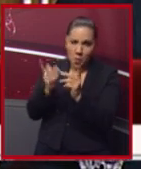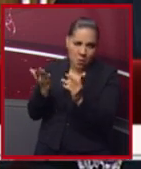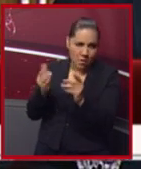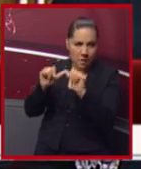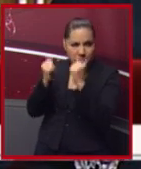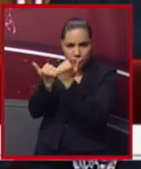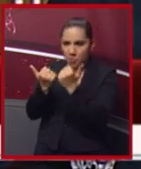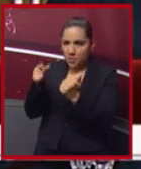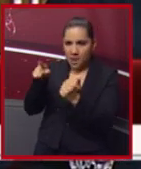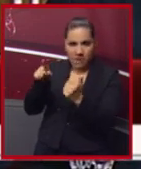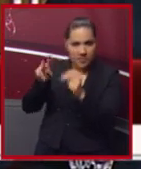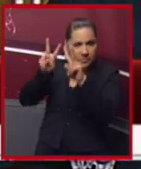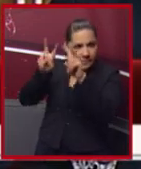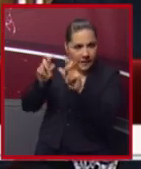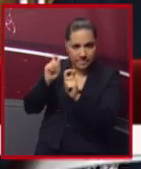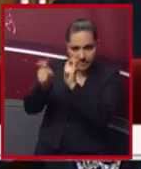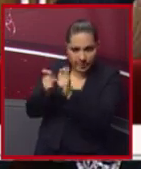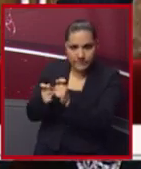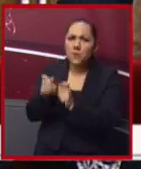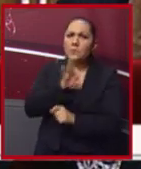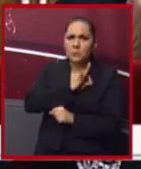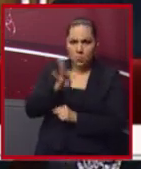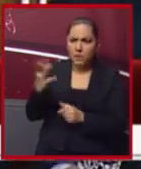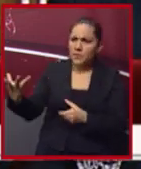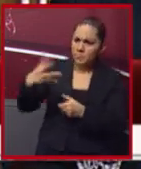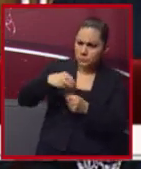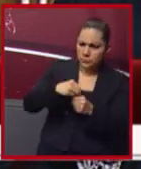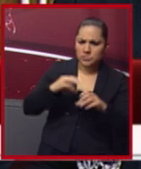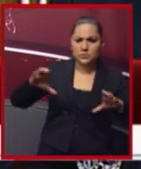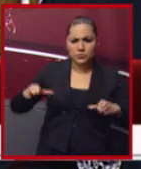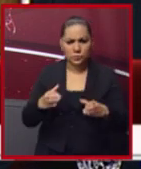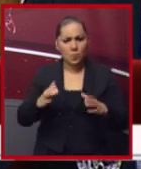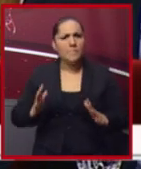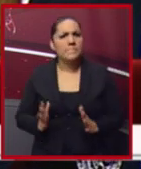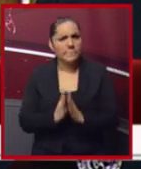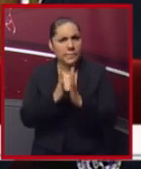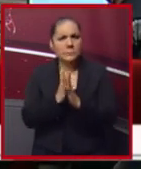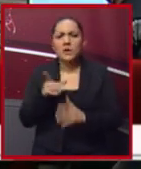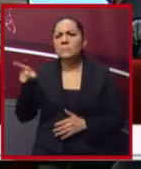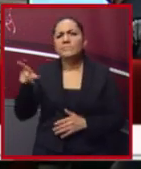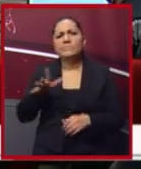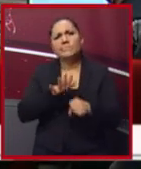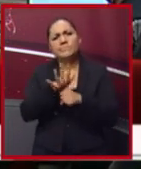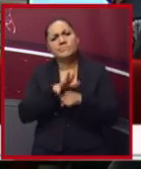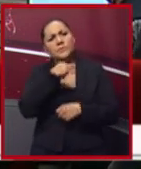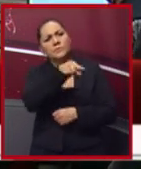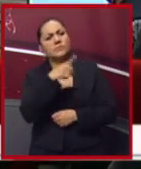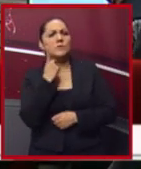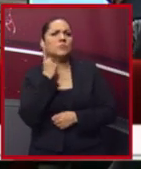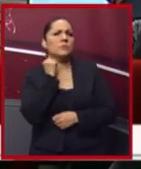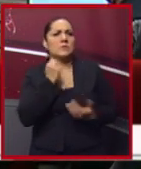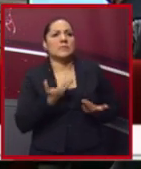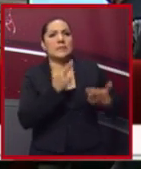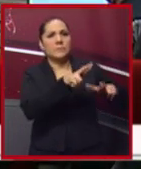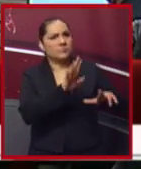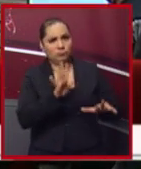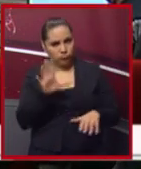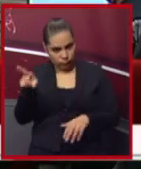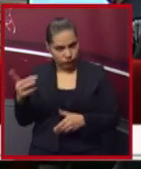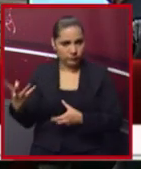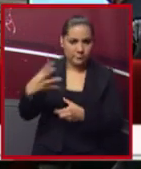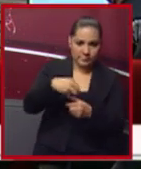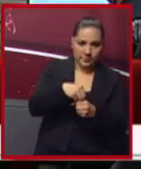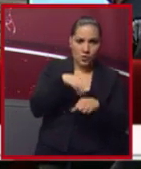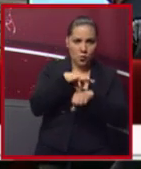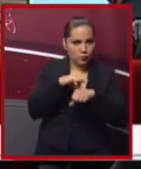está analizando. Más allá de la democracia representativa, hay una participación ciudadana directa, como lo estamos viendo. Diputadas y diputados de diversos